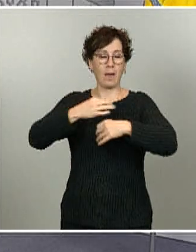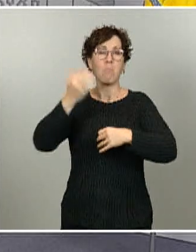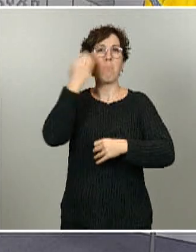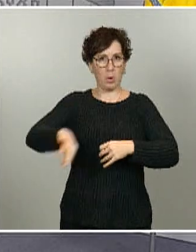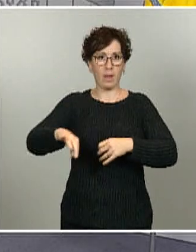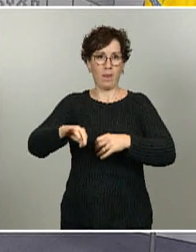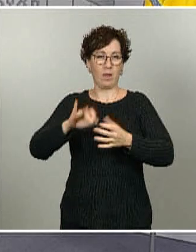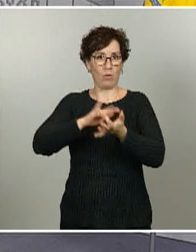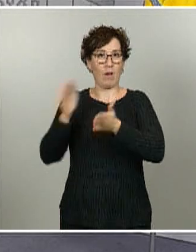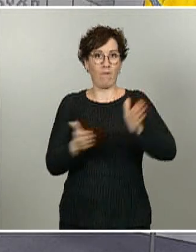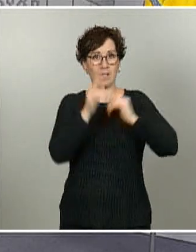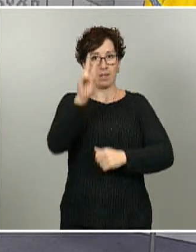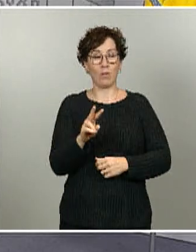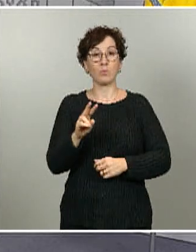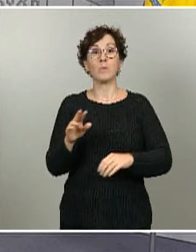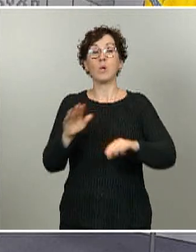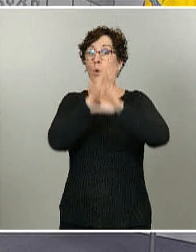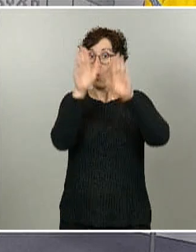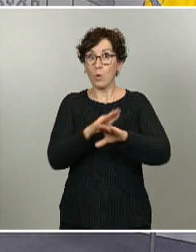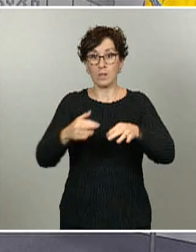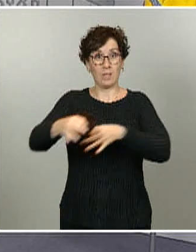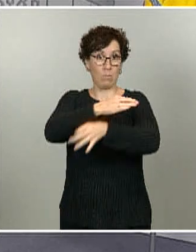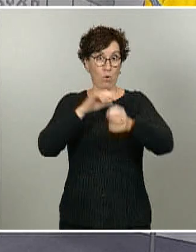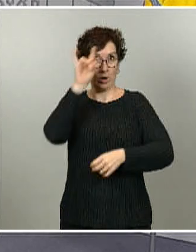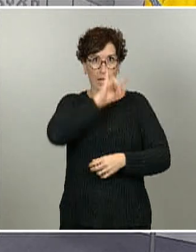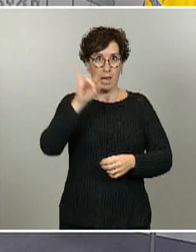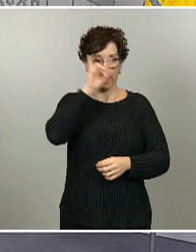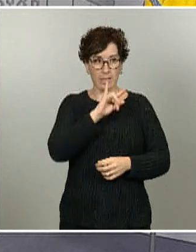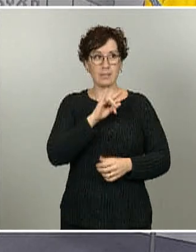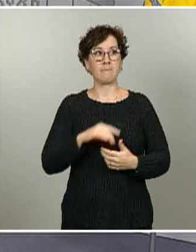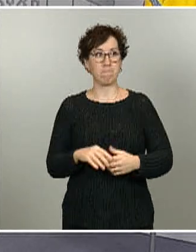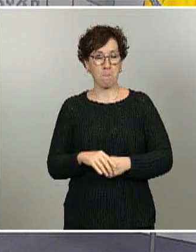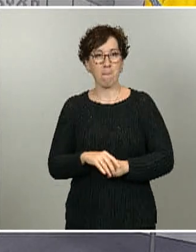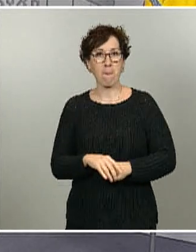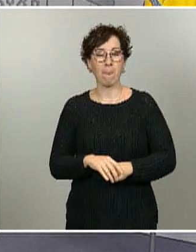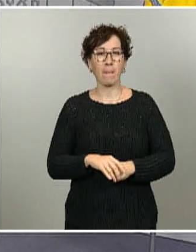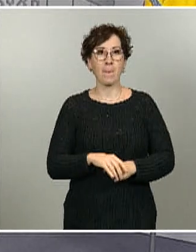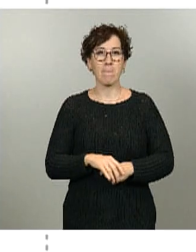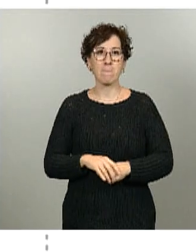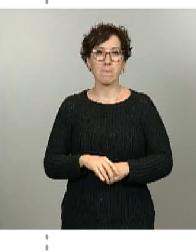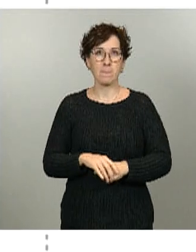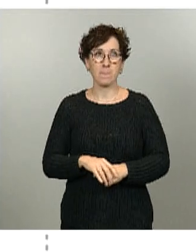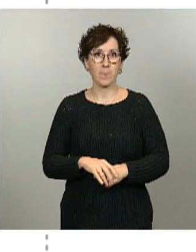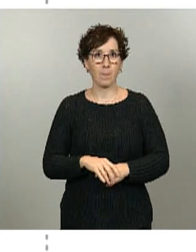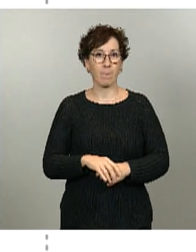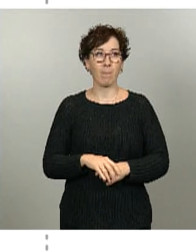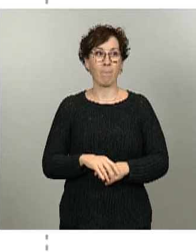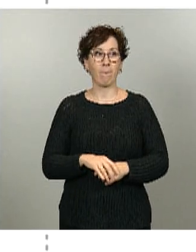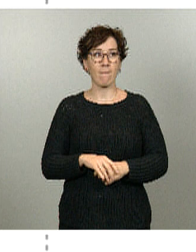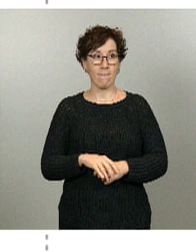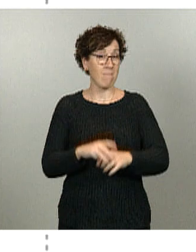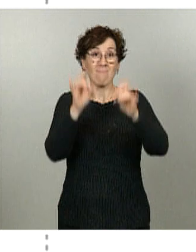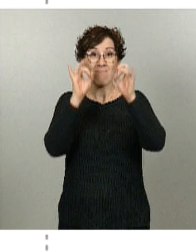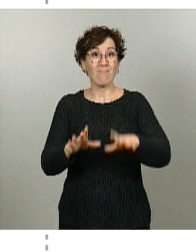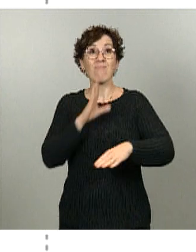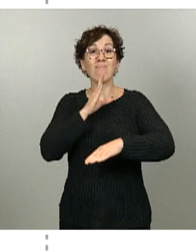quedan las Islas Canarias. En las Islas Canarias, al igual que en Baleares con